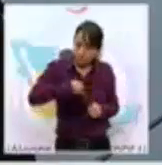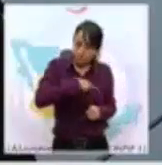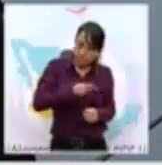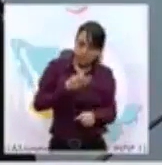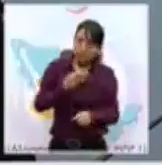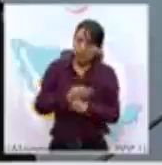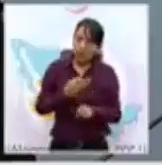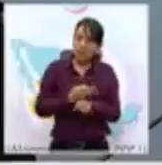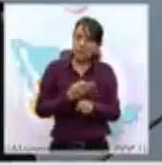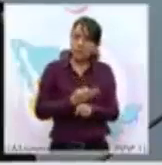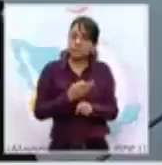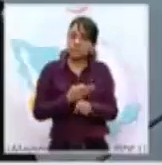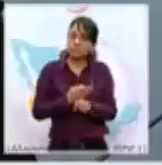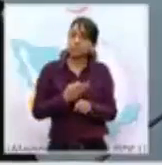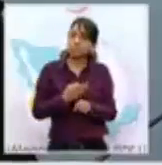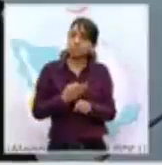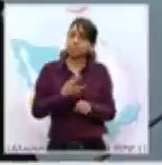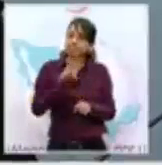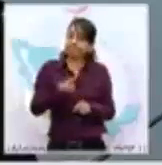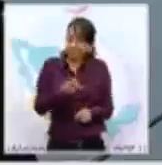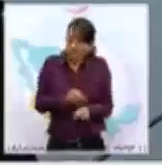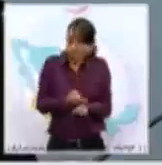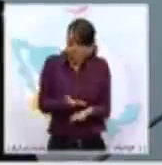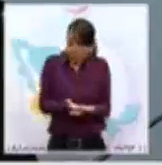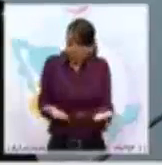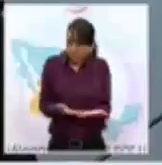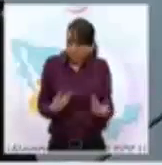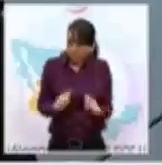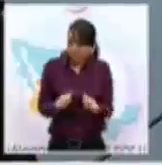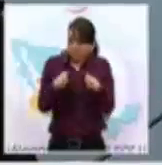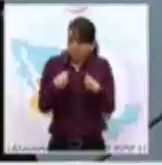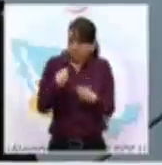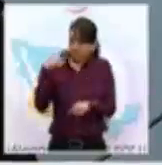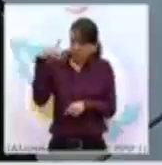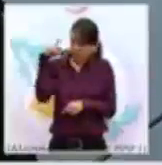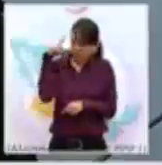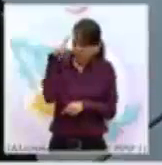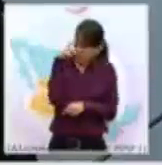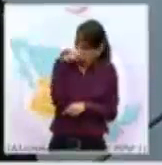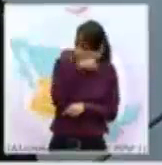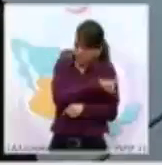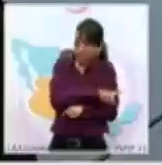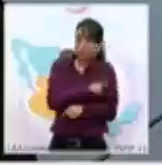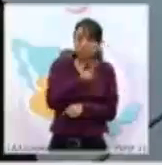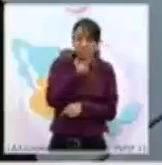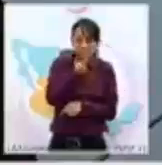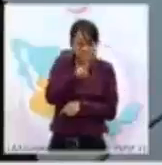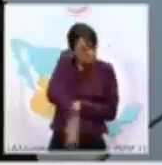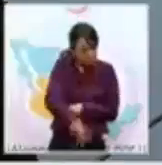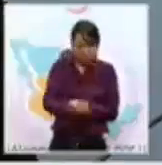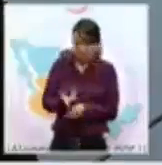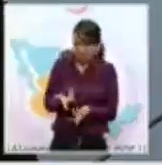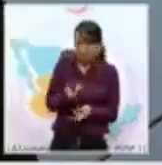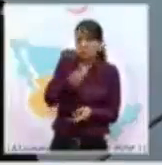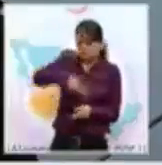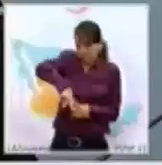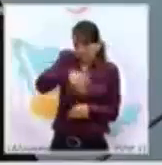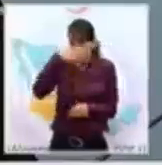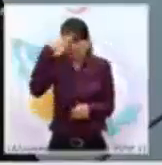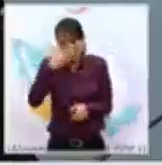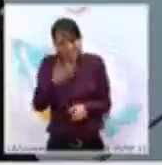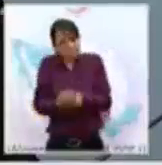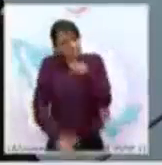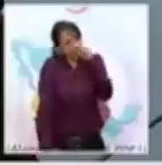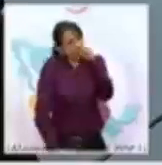momento muy complicado, creo que también un momento en el que se abren oportunidades insospechadas, porque como todos los momentos de